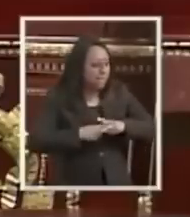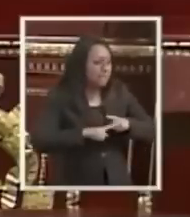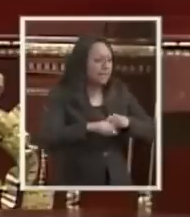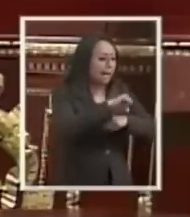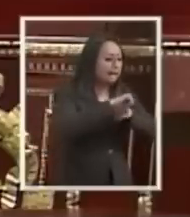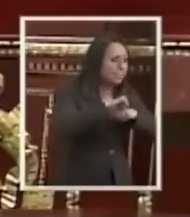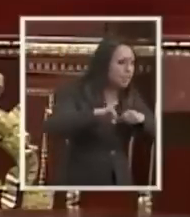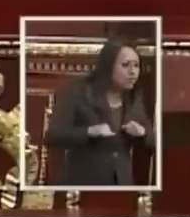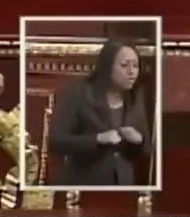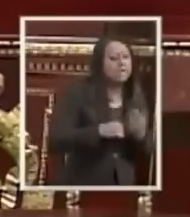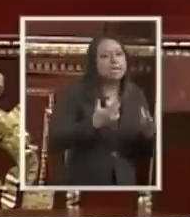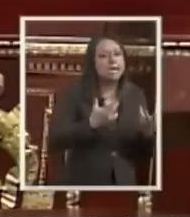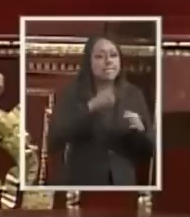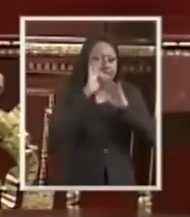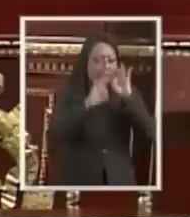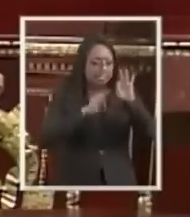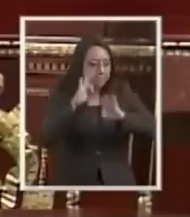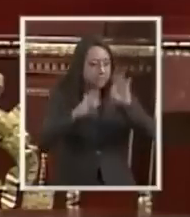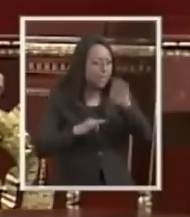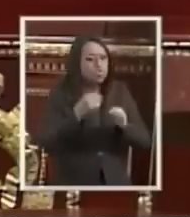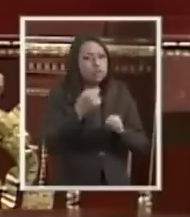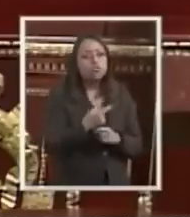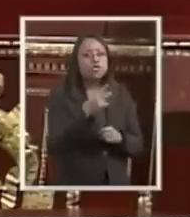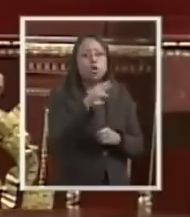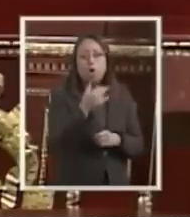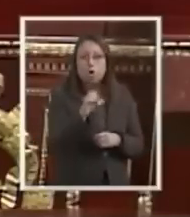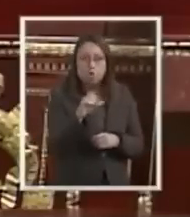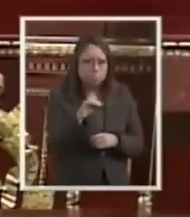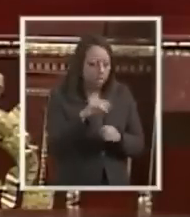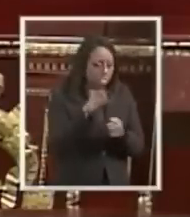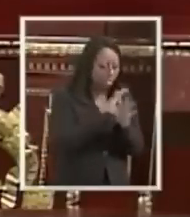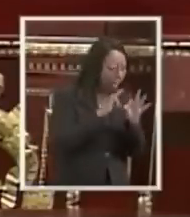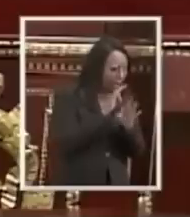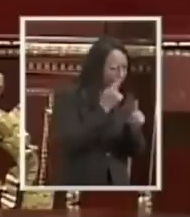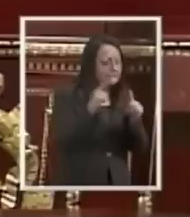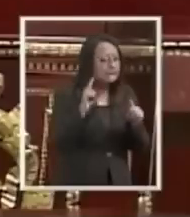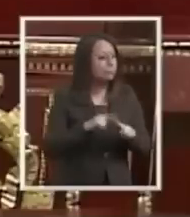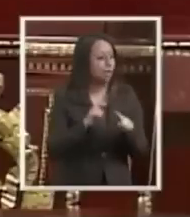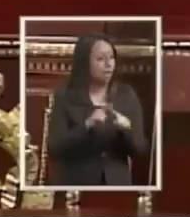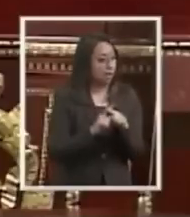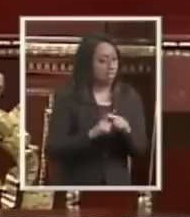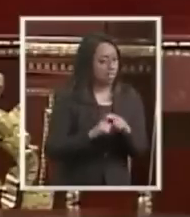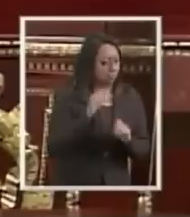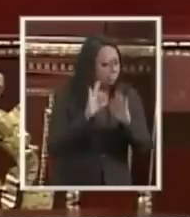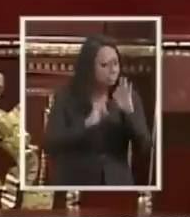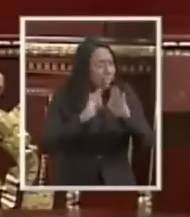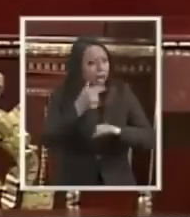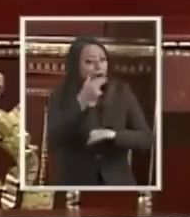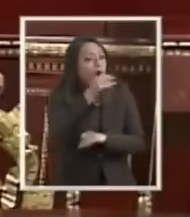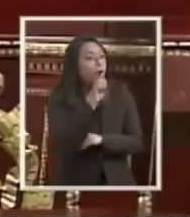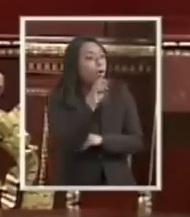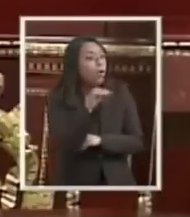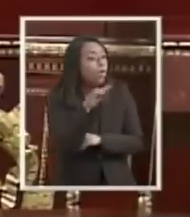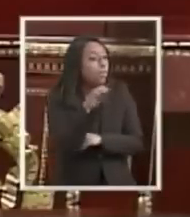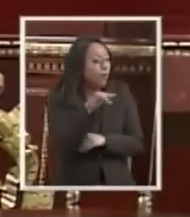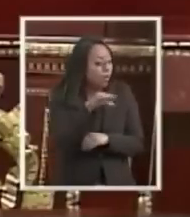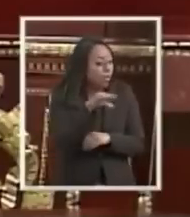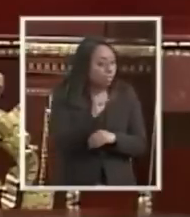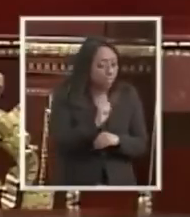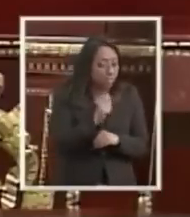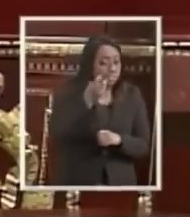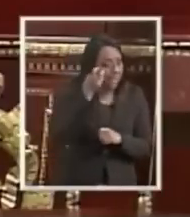para cambiar el sexo o reasignar el género. Tratamientos hormonales que en la mayoría de los casos los